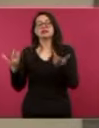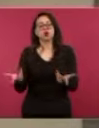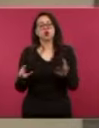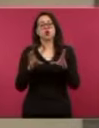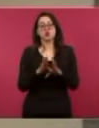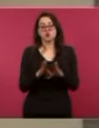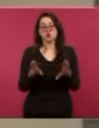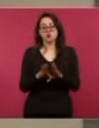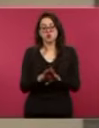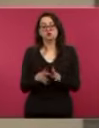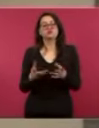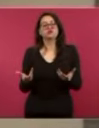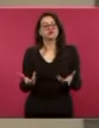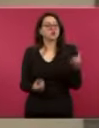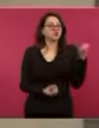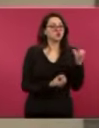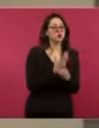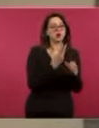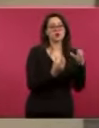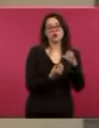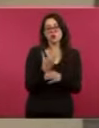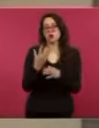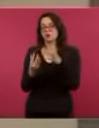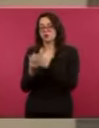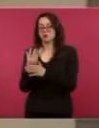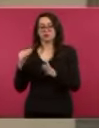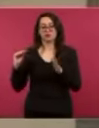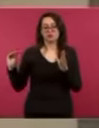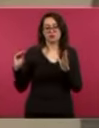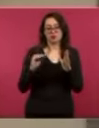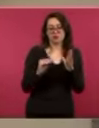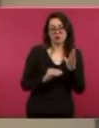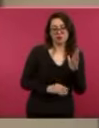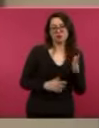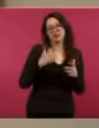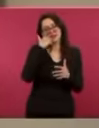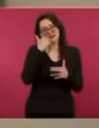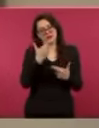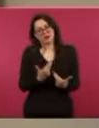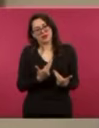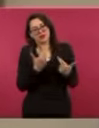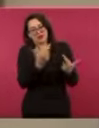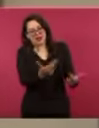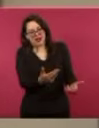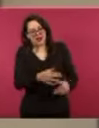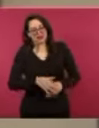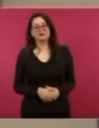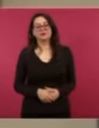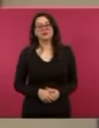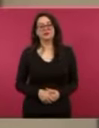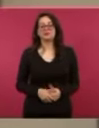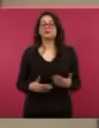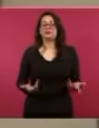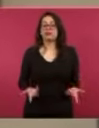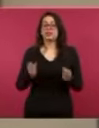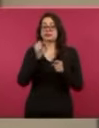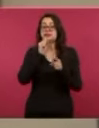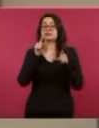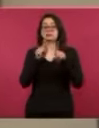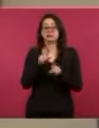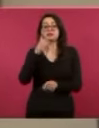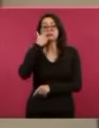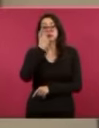como en el audio cómic? Bueno, bien, pues quiero hacer público, por otro lado, que existe una persona que se llama